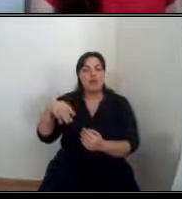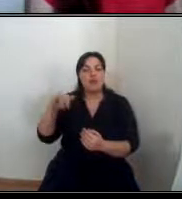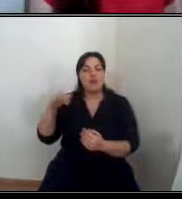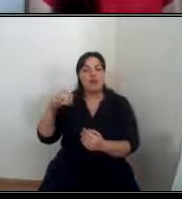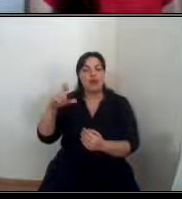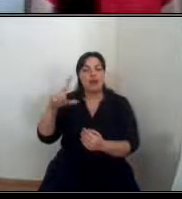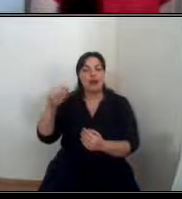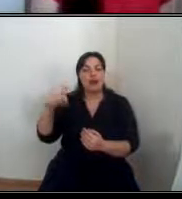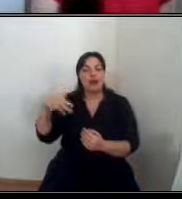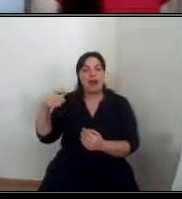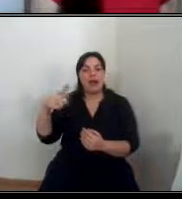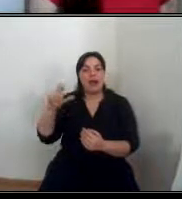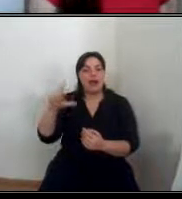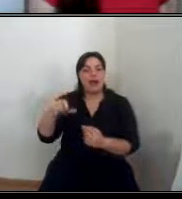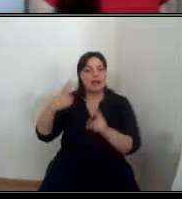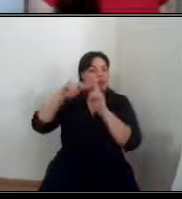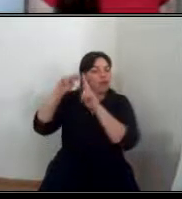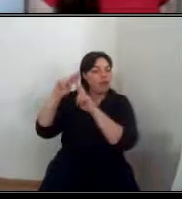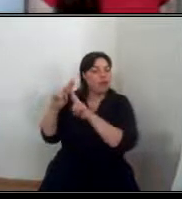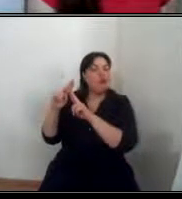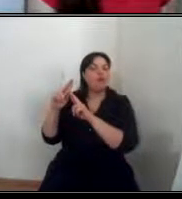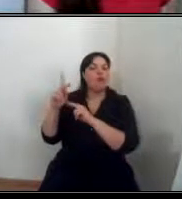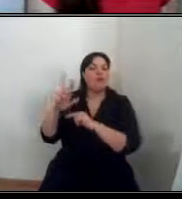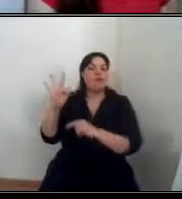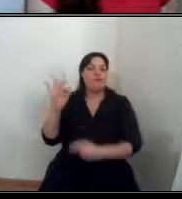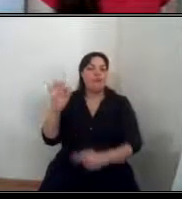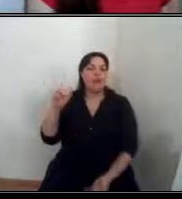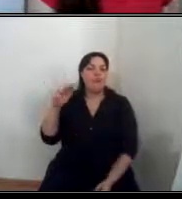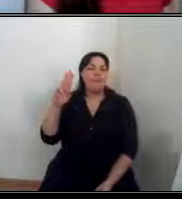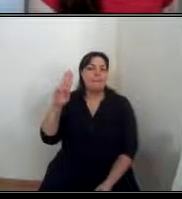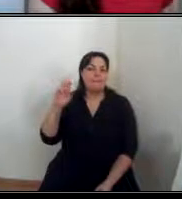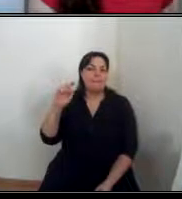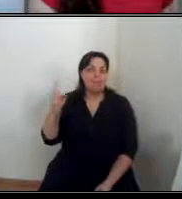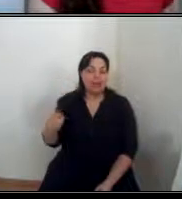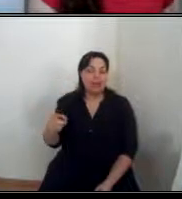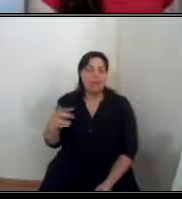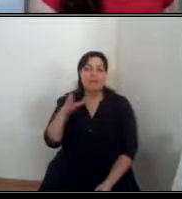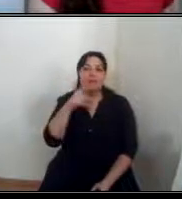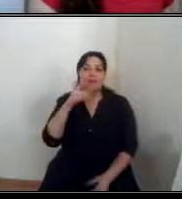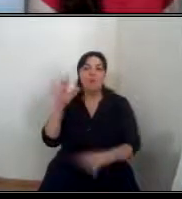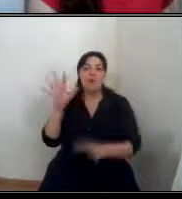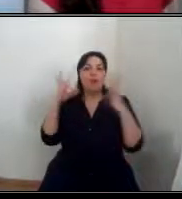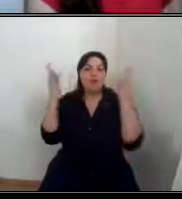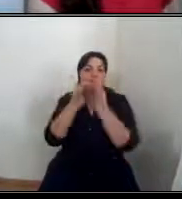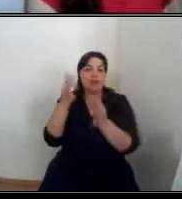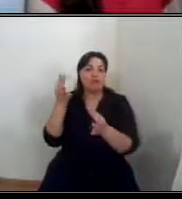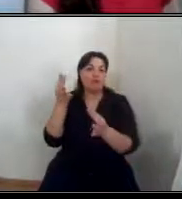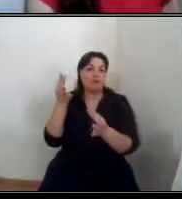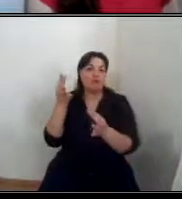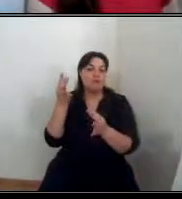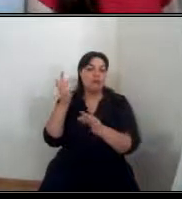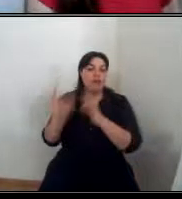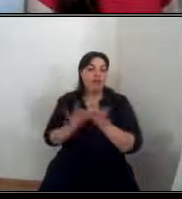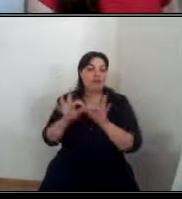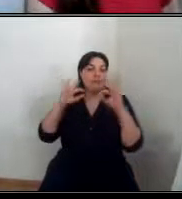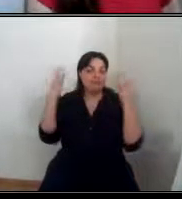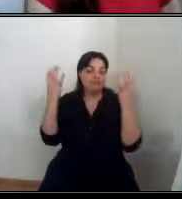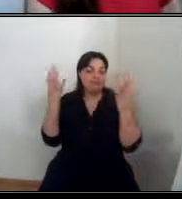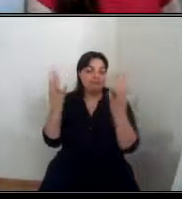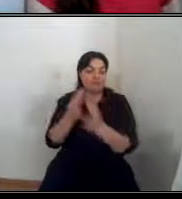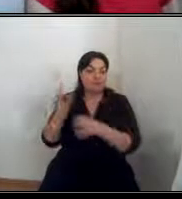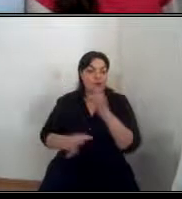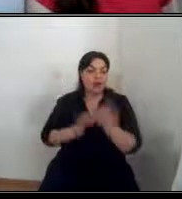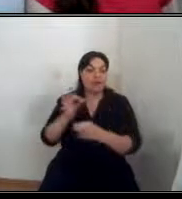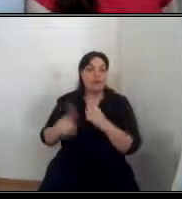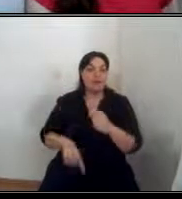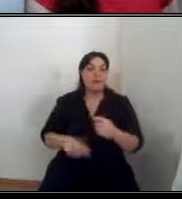como Diputación de Cáceres y Diputación de Badajoz, no solo por organizar esto, este ciclo de seminarios, sino también por habernos acompañado al